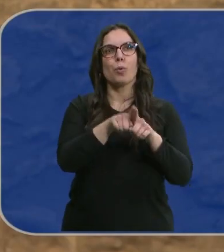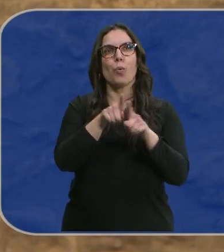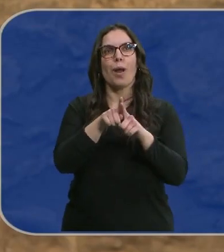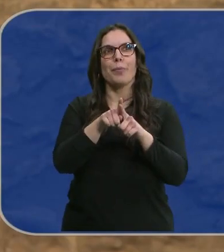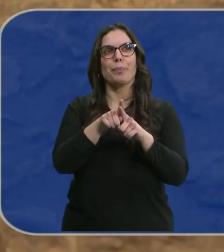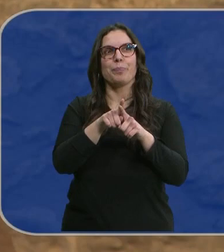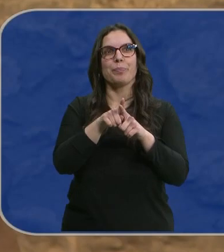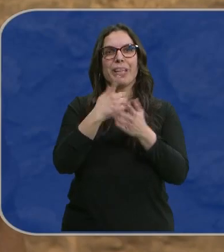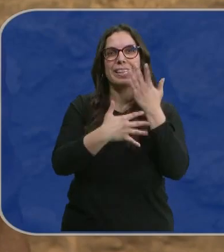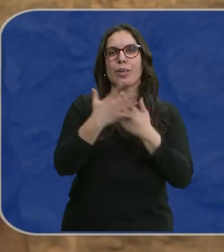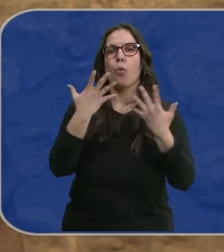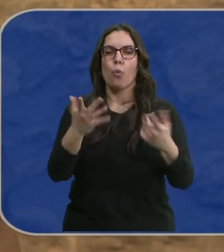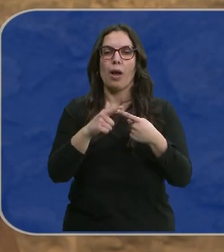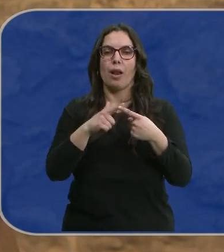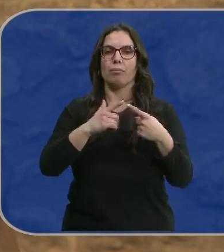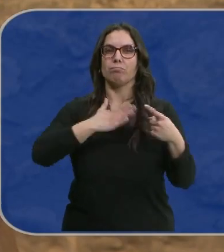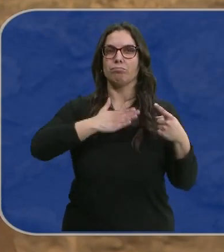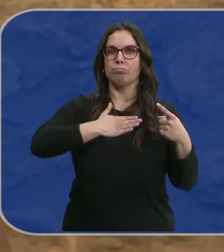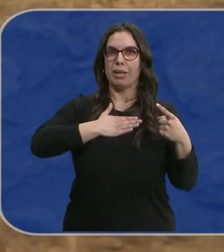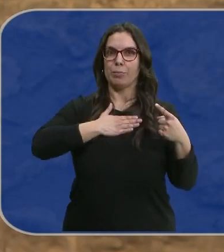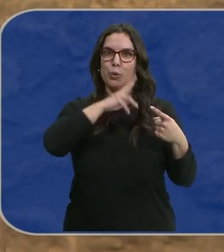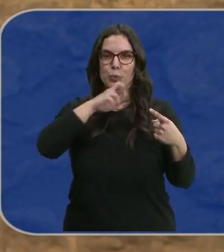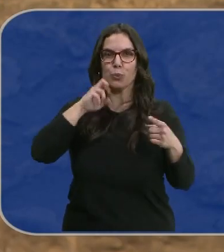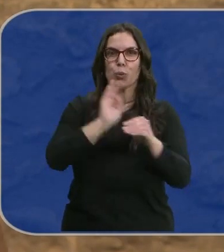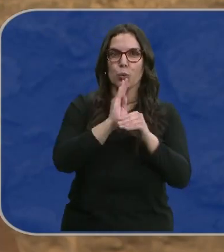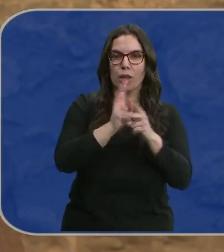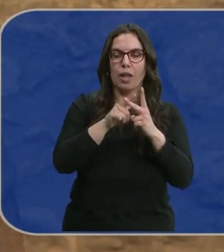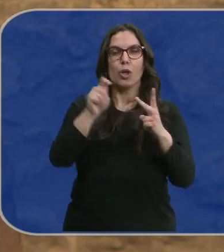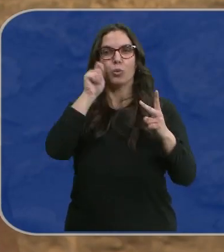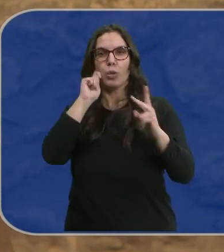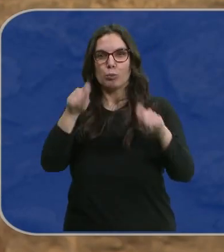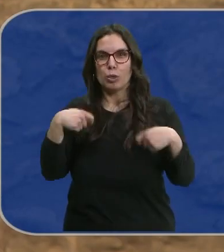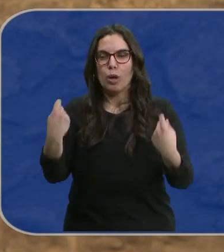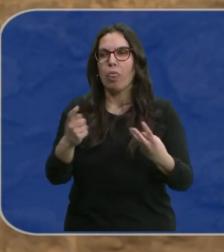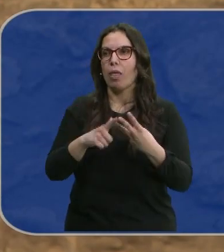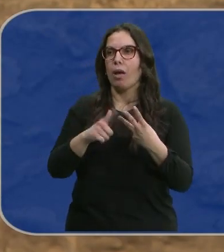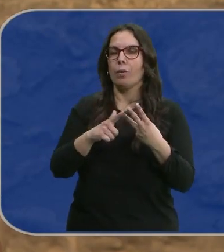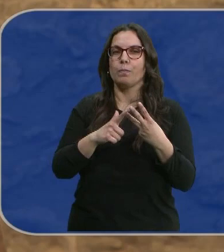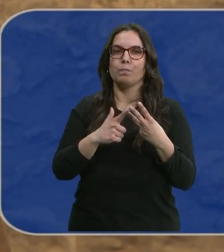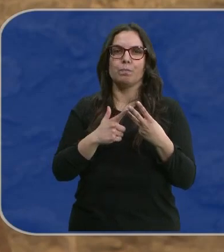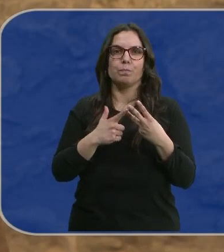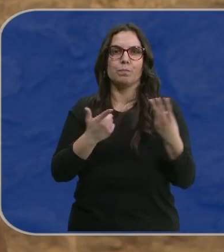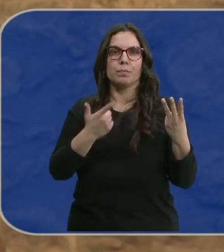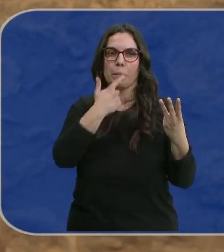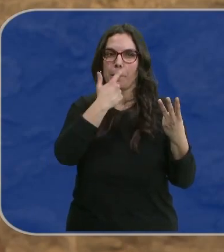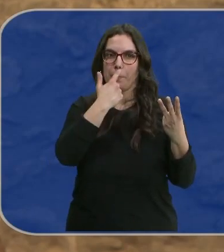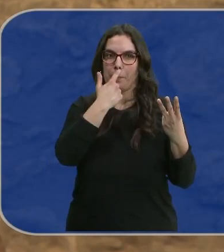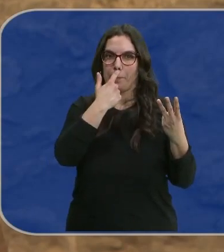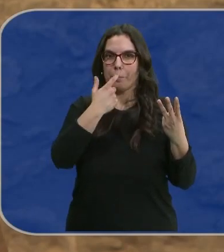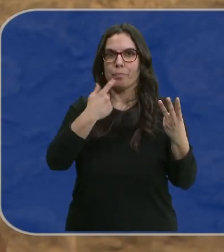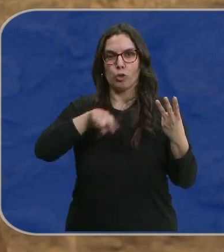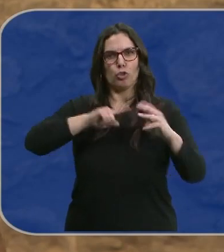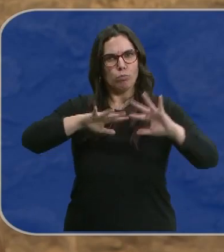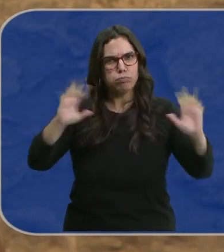la recuperación de elementos patrimoniales con el turismo de naturaleza, que nosotros lo vamos